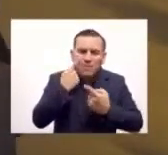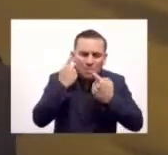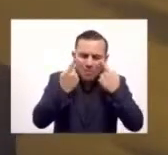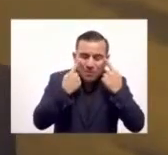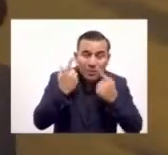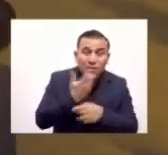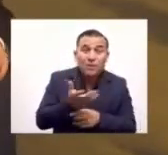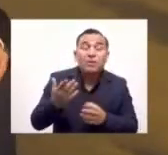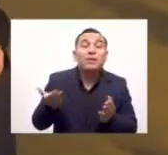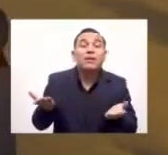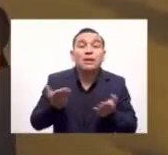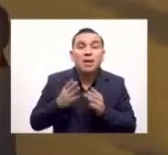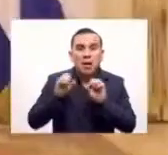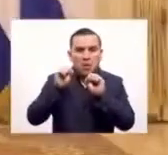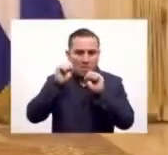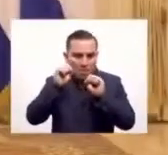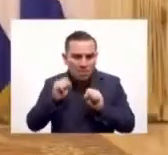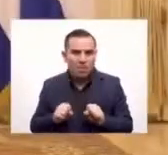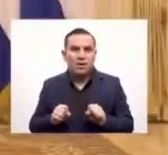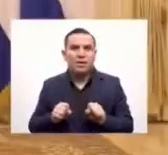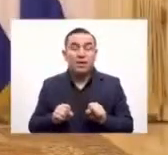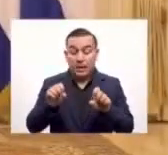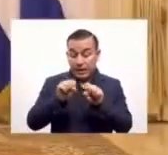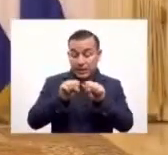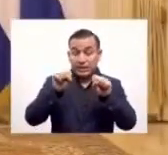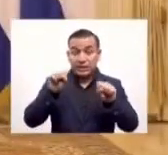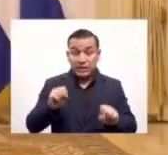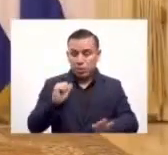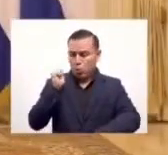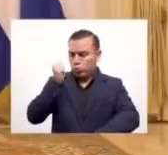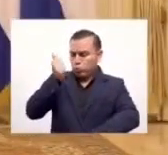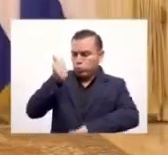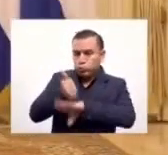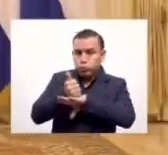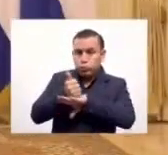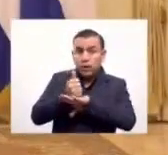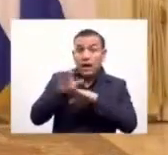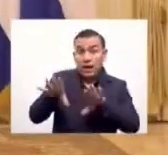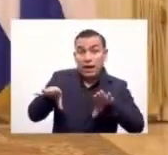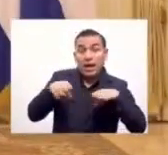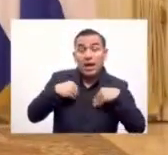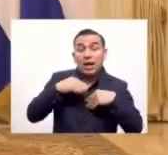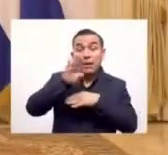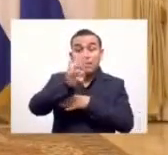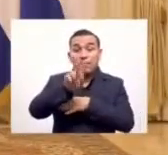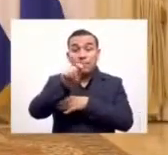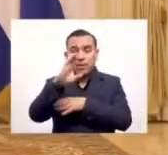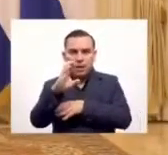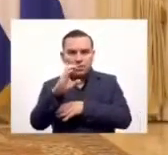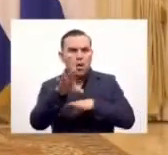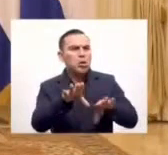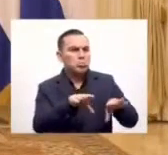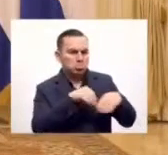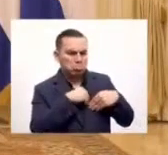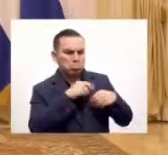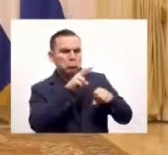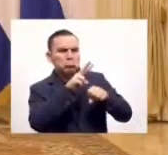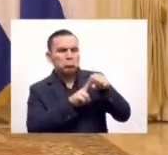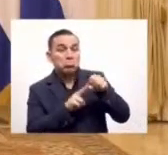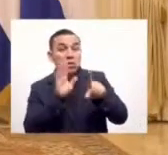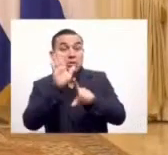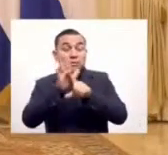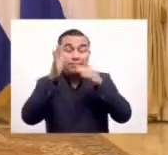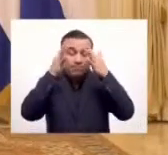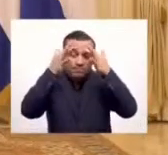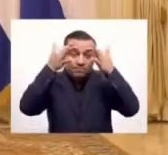es una de las tecnologías, herramientas, conocimiento necesario, como lo